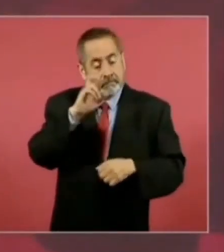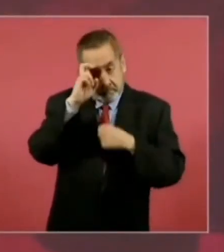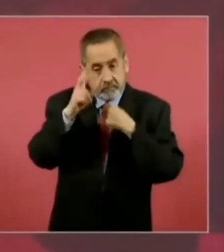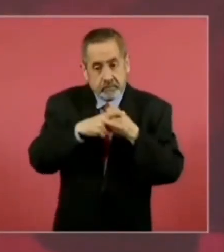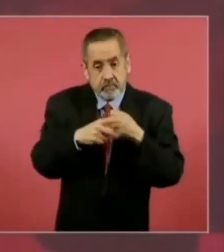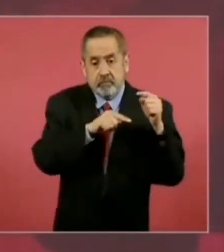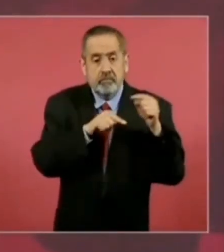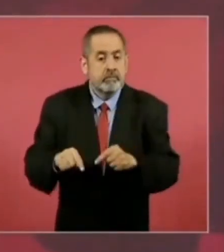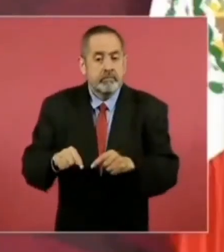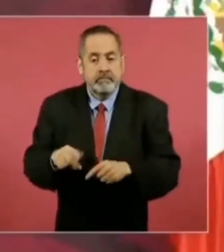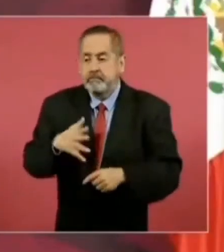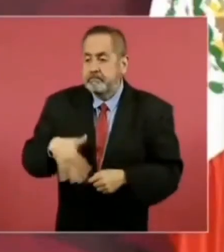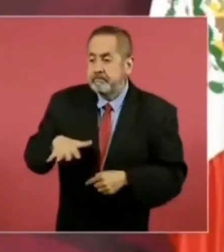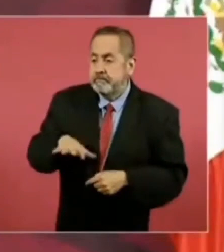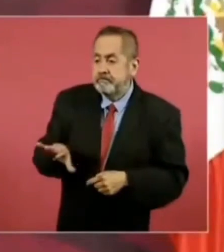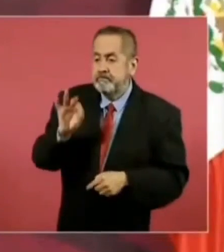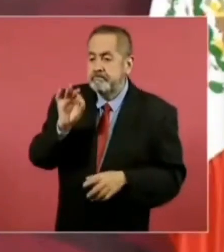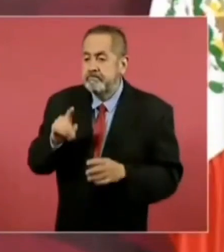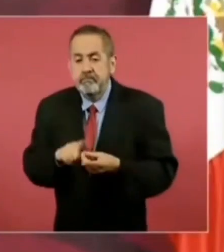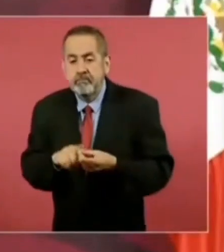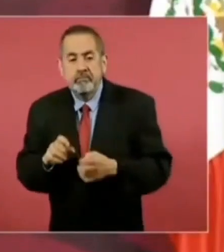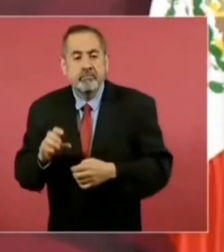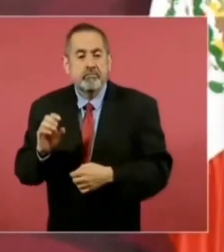Para buscar oro.